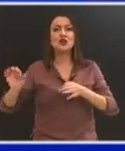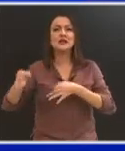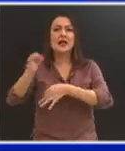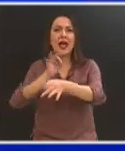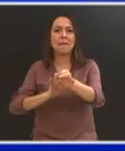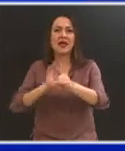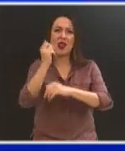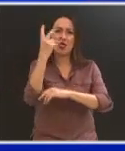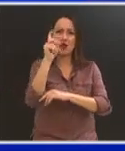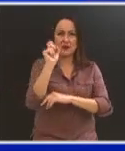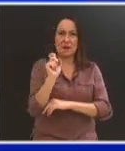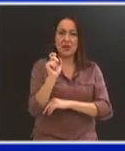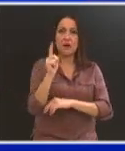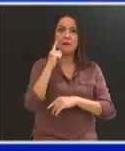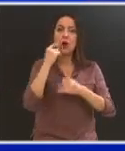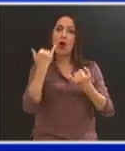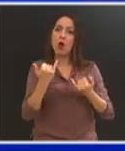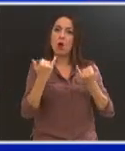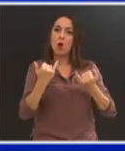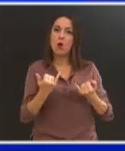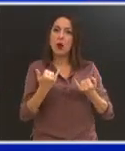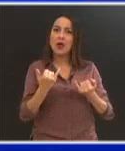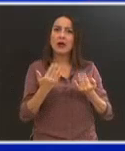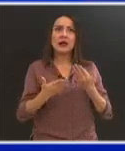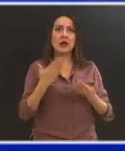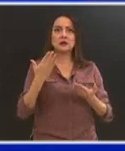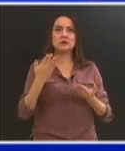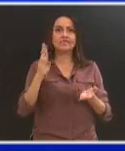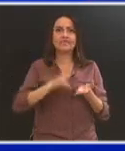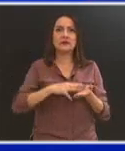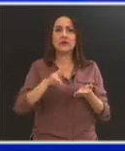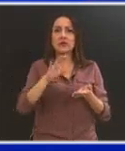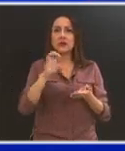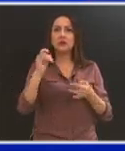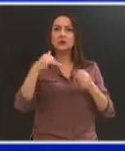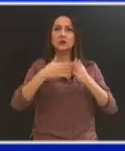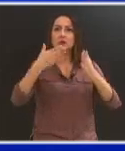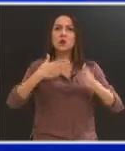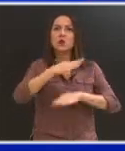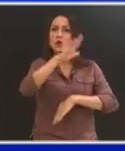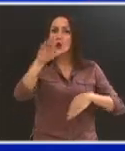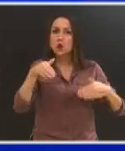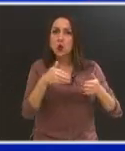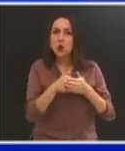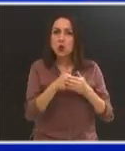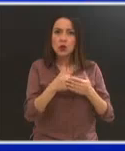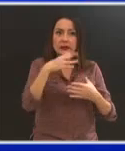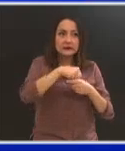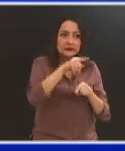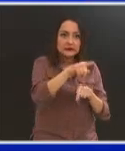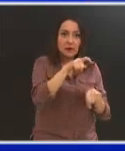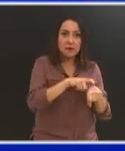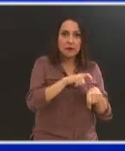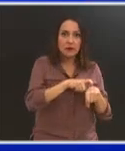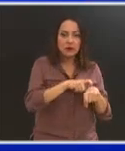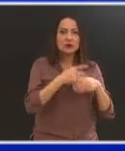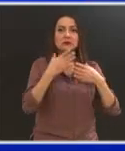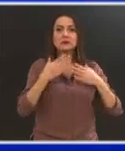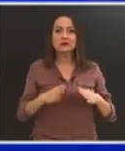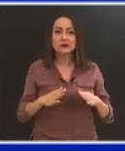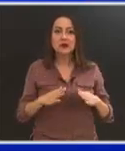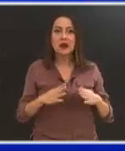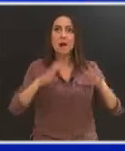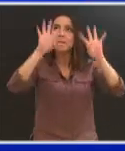educativo que en ese momento tiene una matrícula de casi 500 estudiantes. Todos quedaron, los que estaban en ese momento, precisamente tras